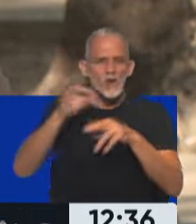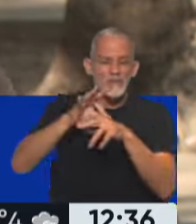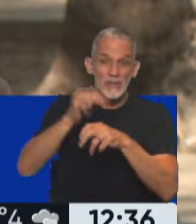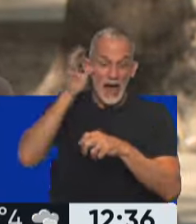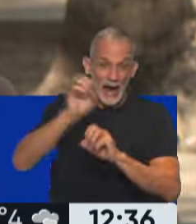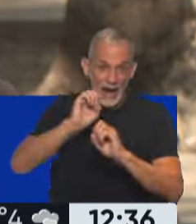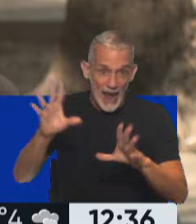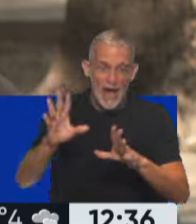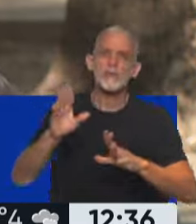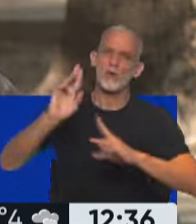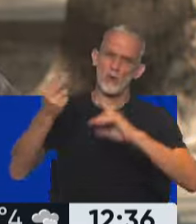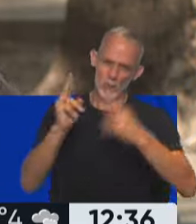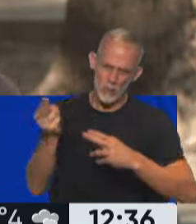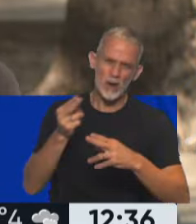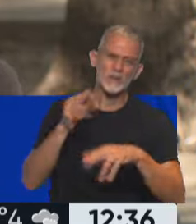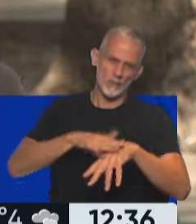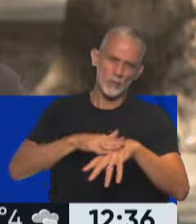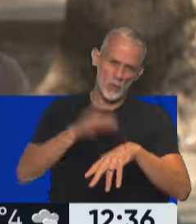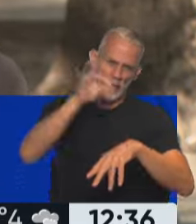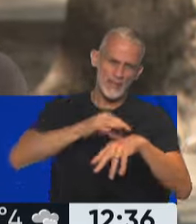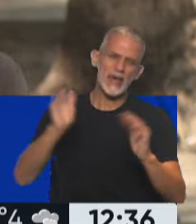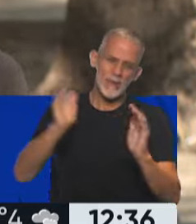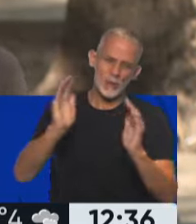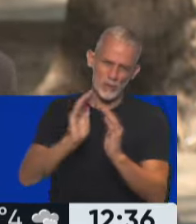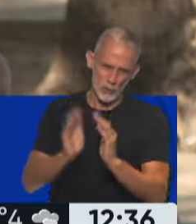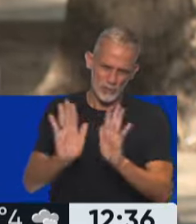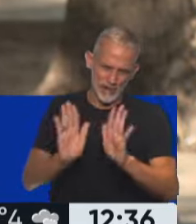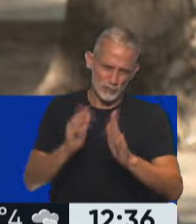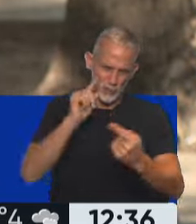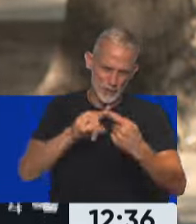sea, la enfermedad y la mortalidad por dengue. Y también una